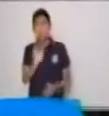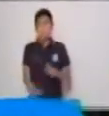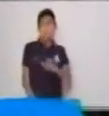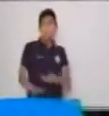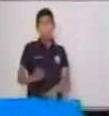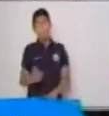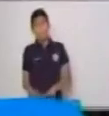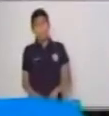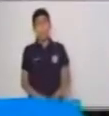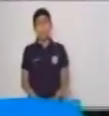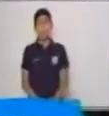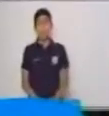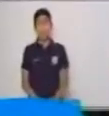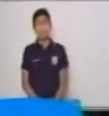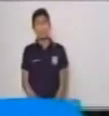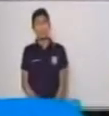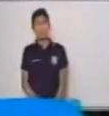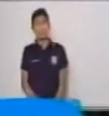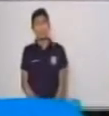5